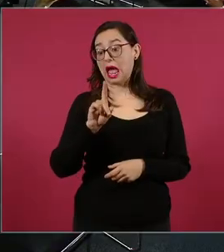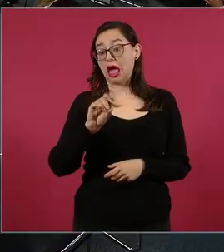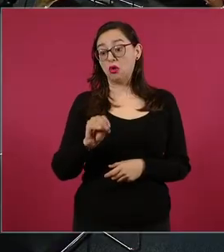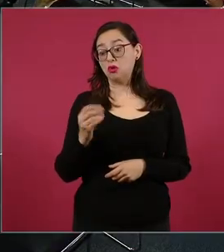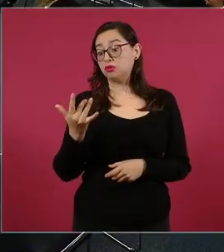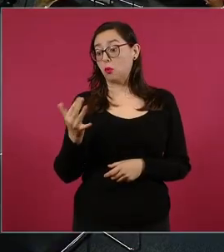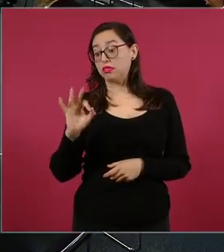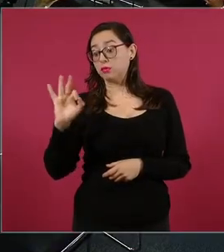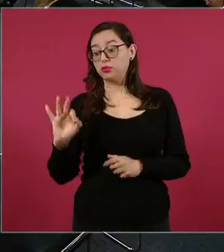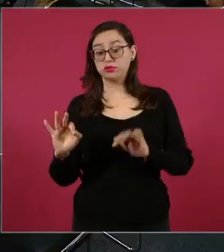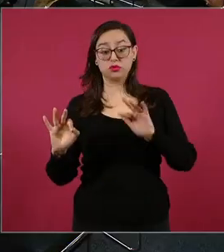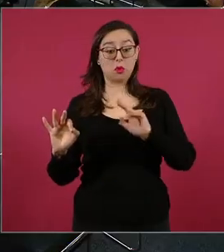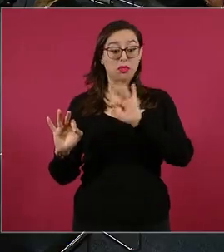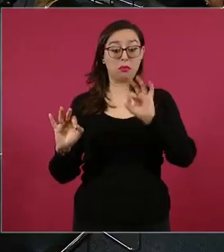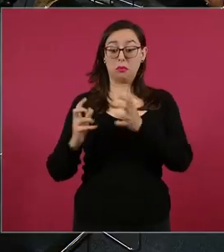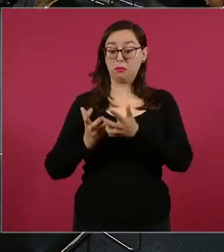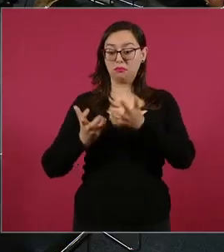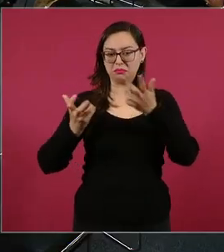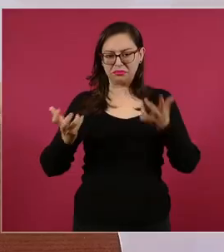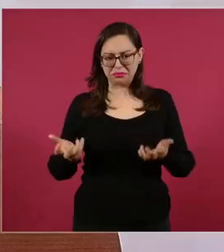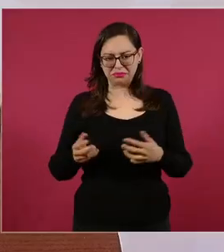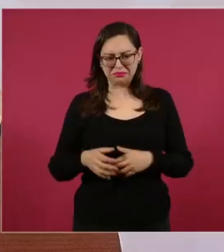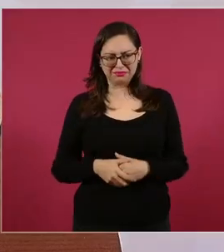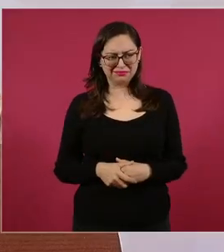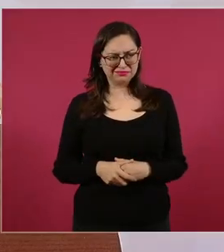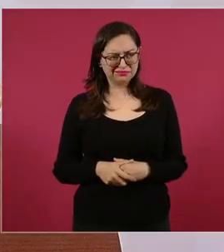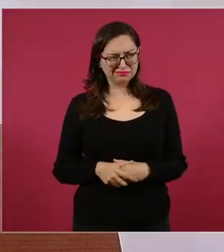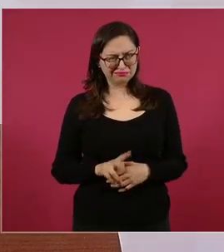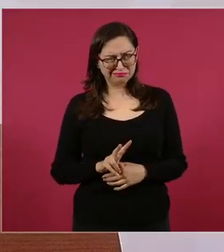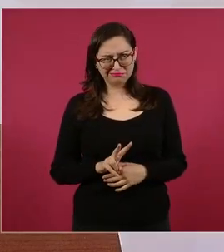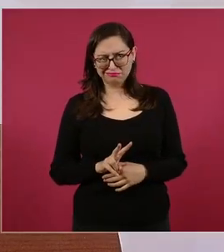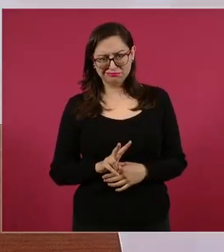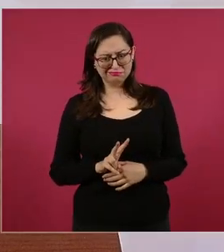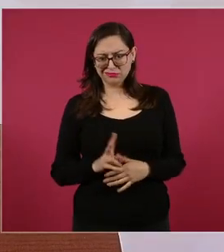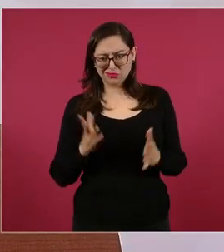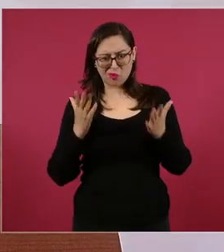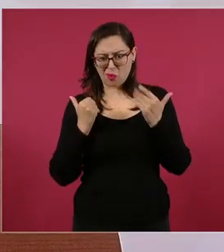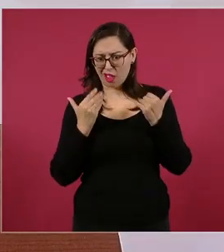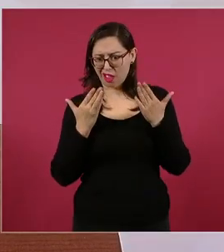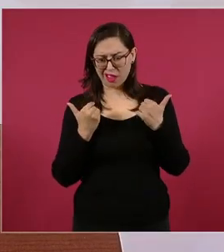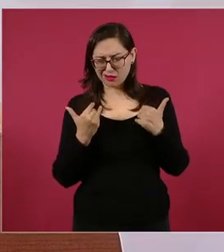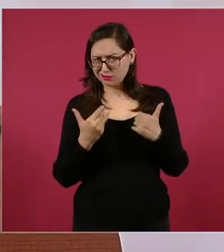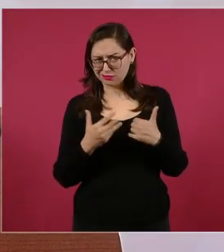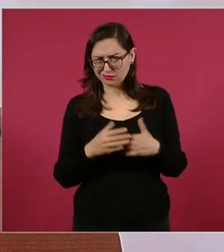también que pusieron de moda, los abajo firmantes.